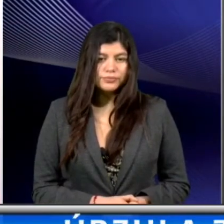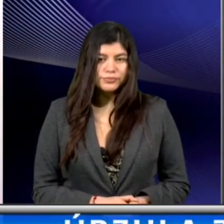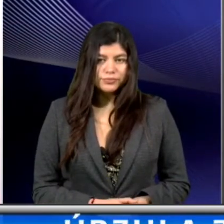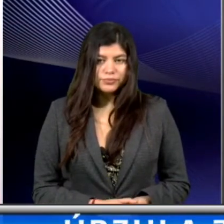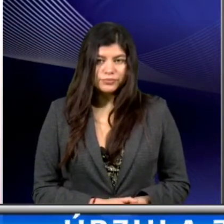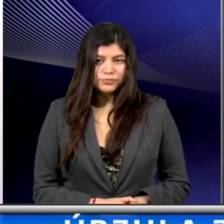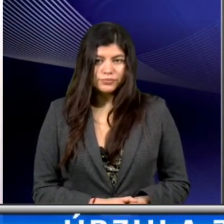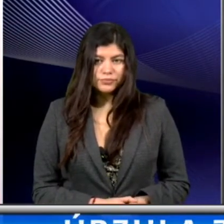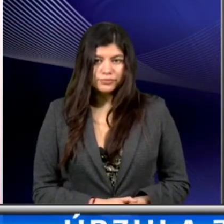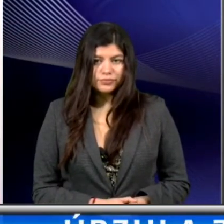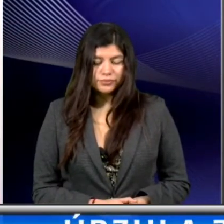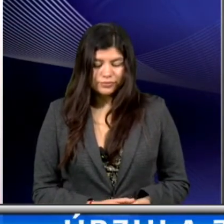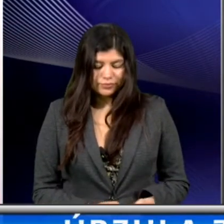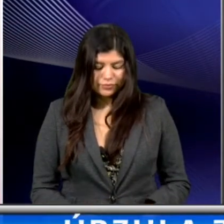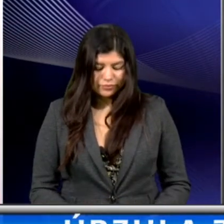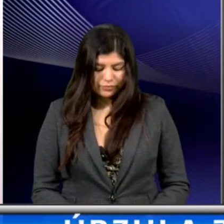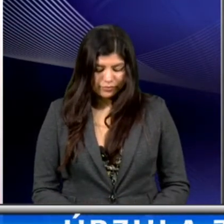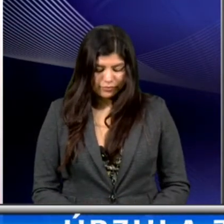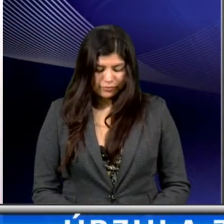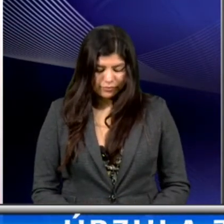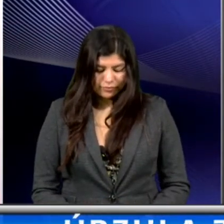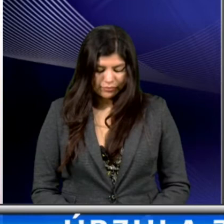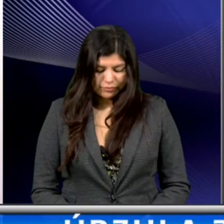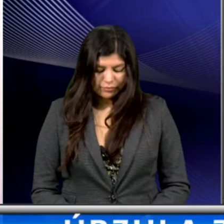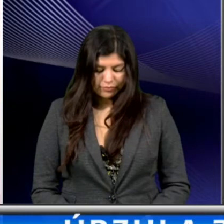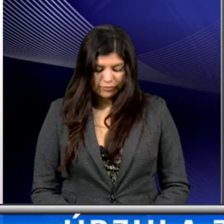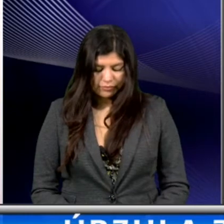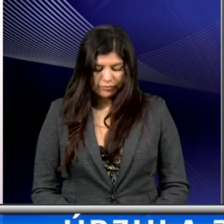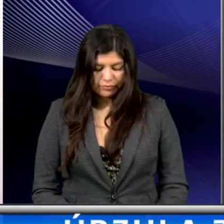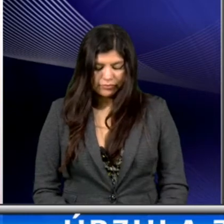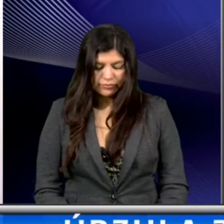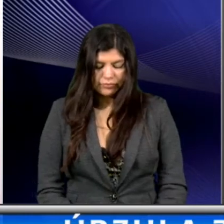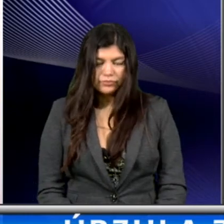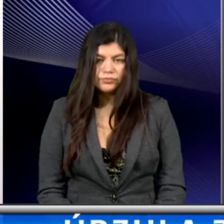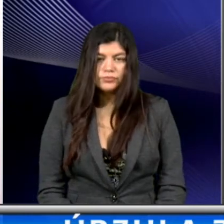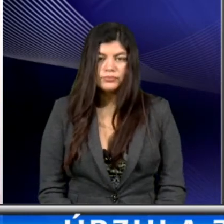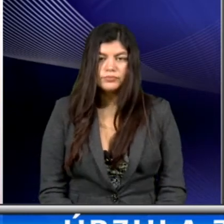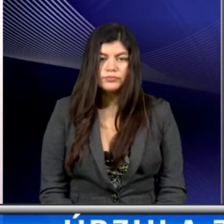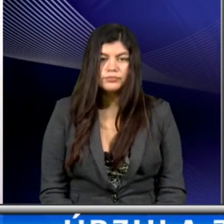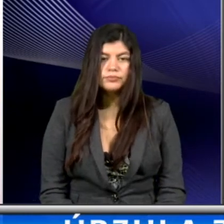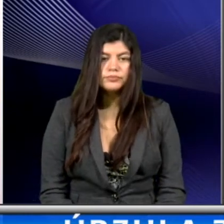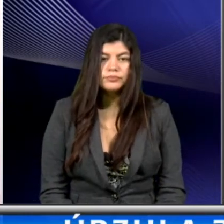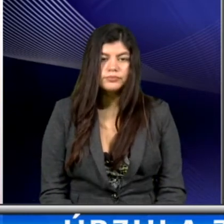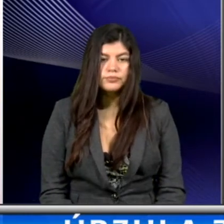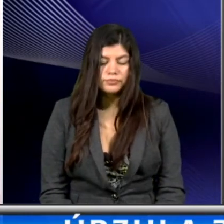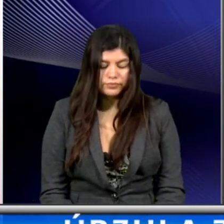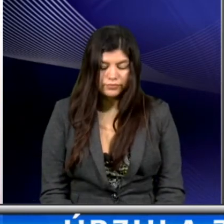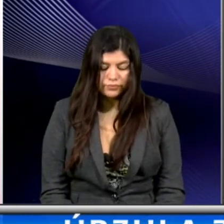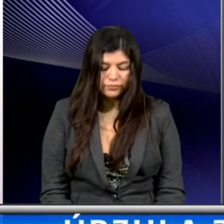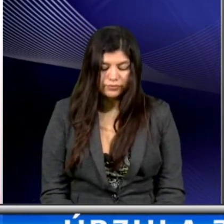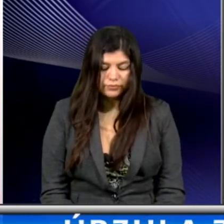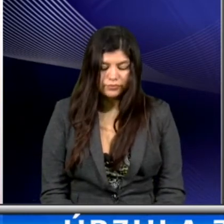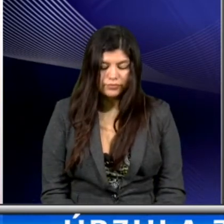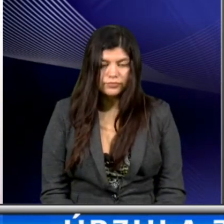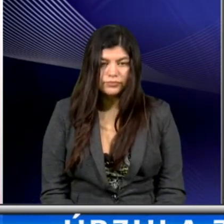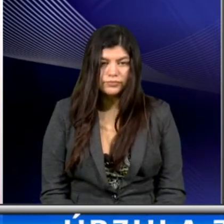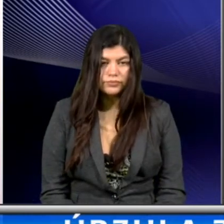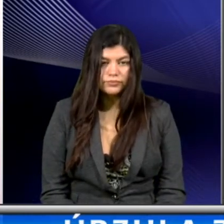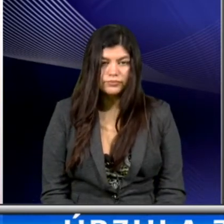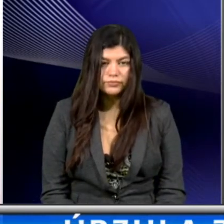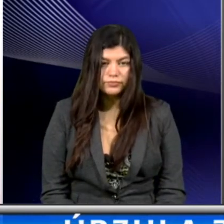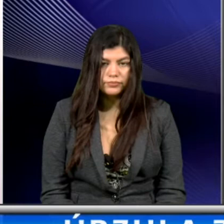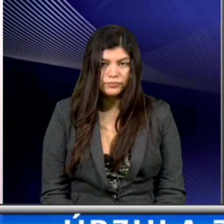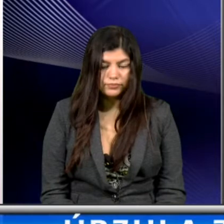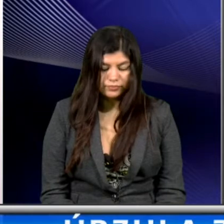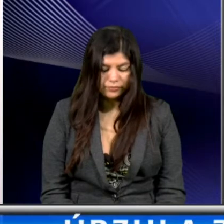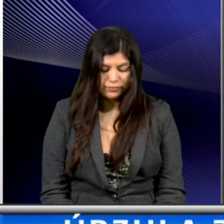Sí, estaba con un poquito problema en el audio, por eso no se escuchaba bien. Bueno, mira, básicamente es súper